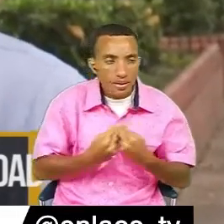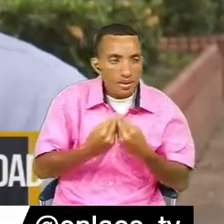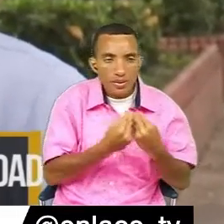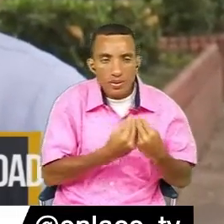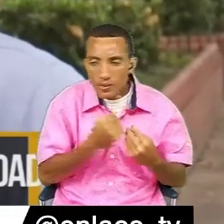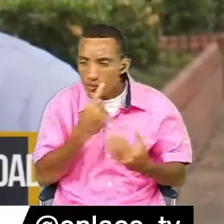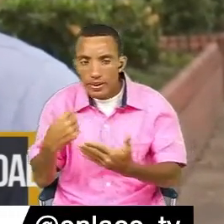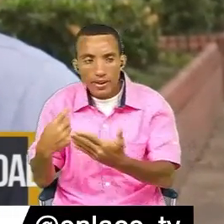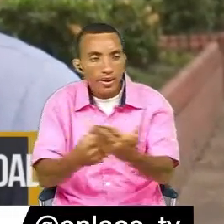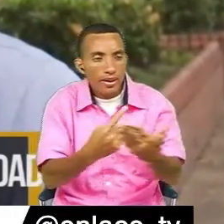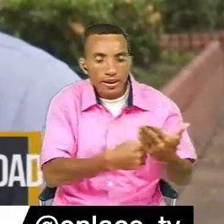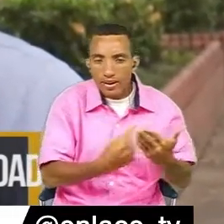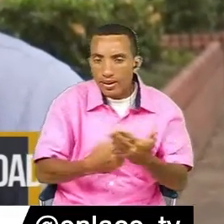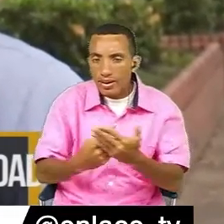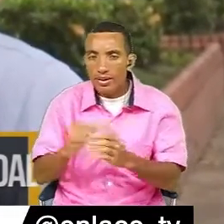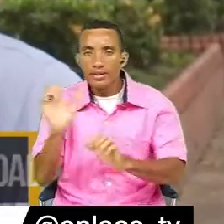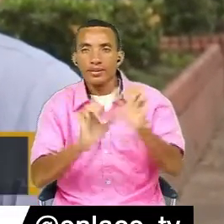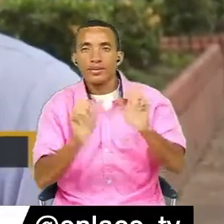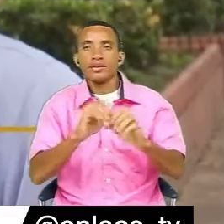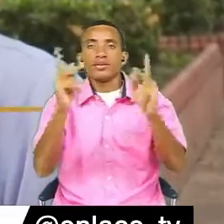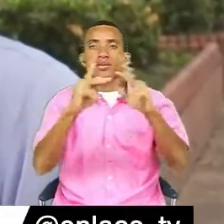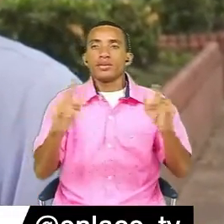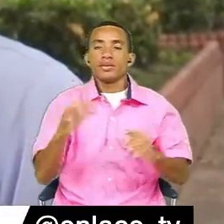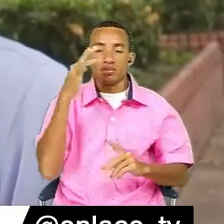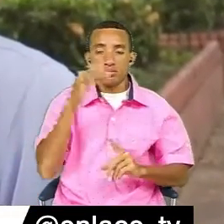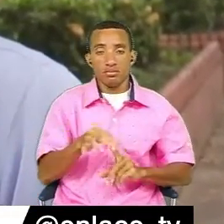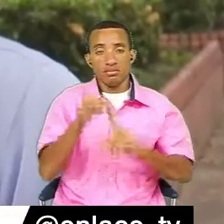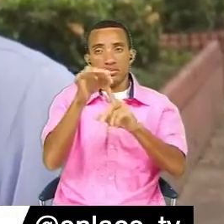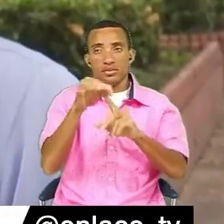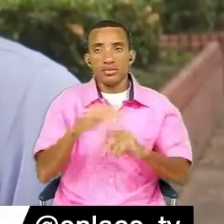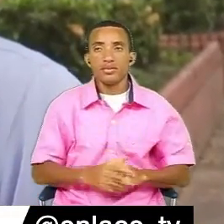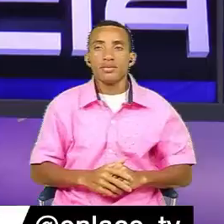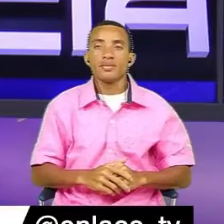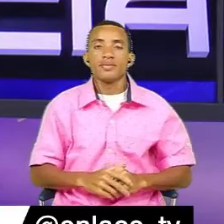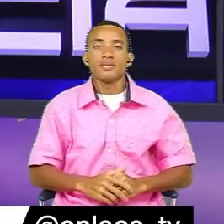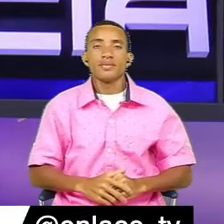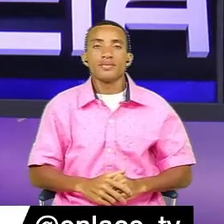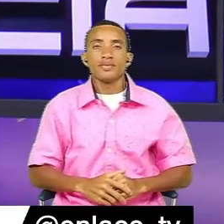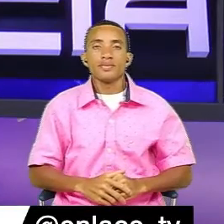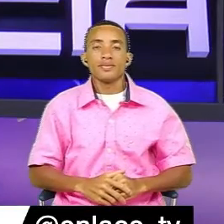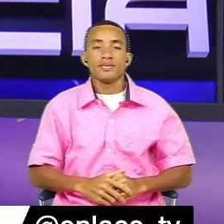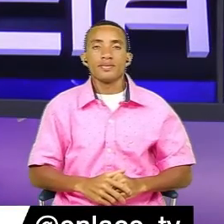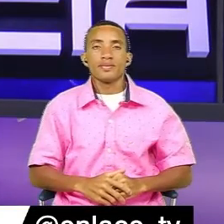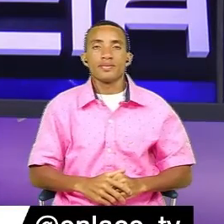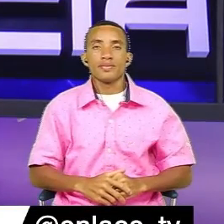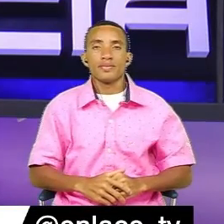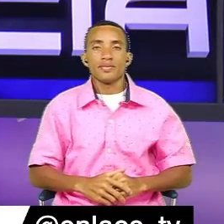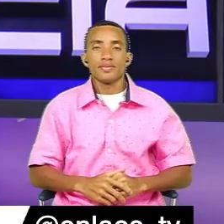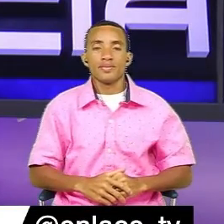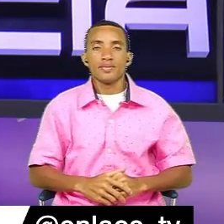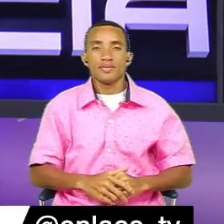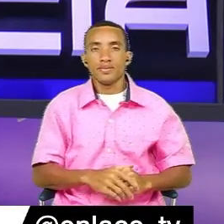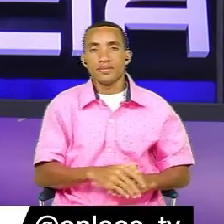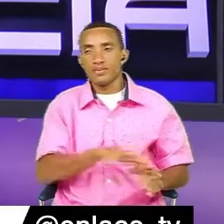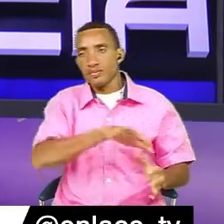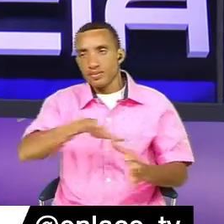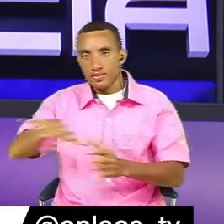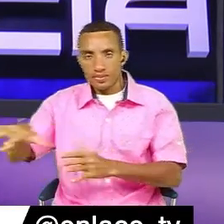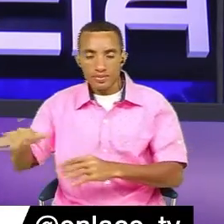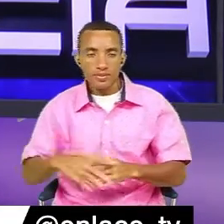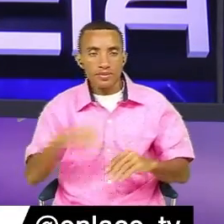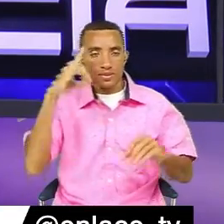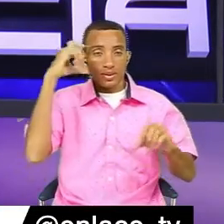venir también personas de alta relevancia en la compañía Ecopetrol. Y preocupación hay entre los habitantes del barrio Galán